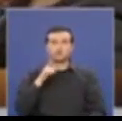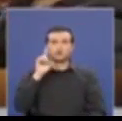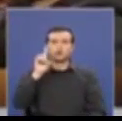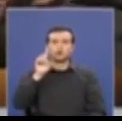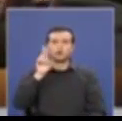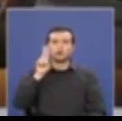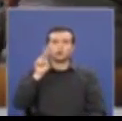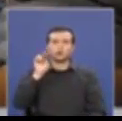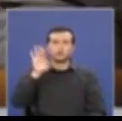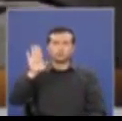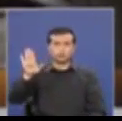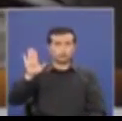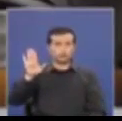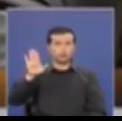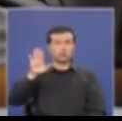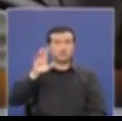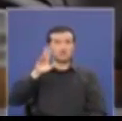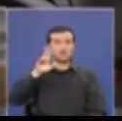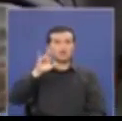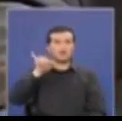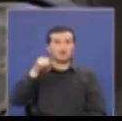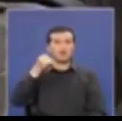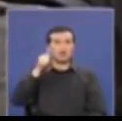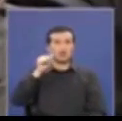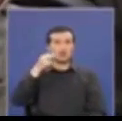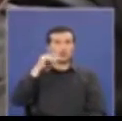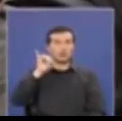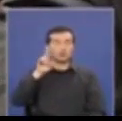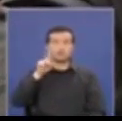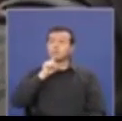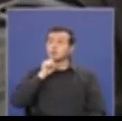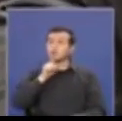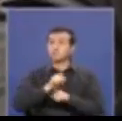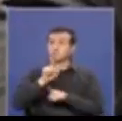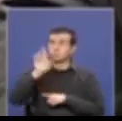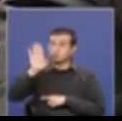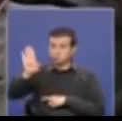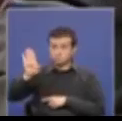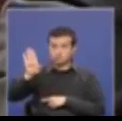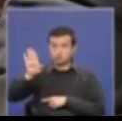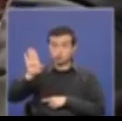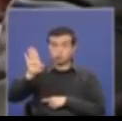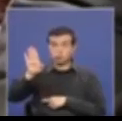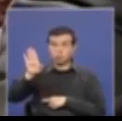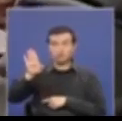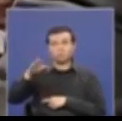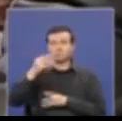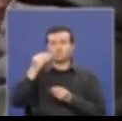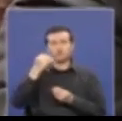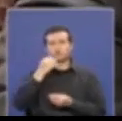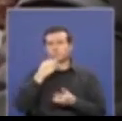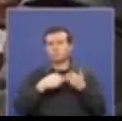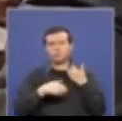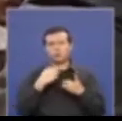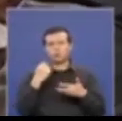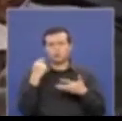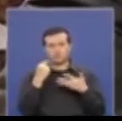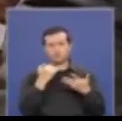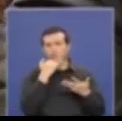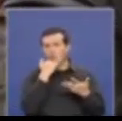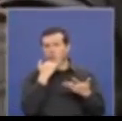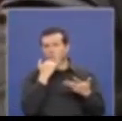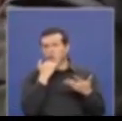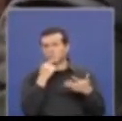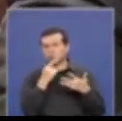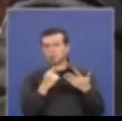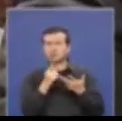la India, ellos han cometido una serie de irregularidades en términos de la entrega